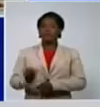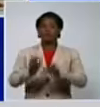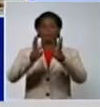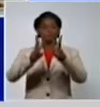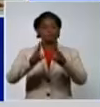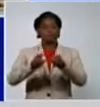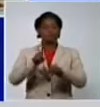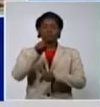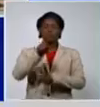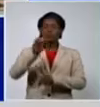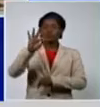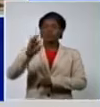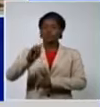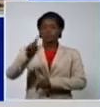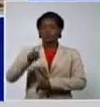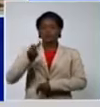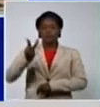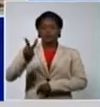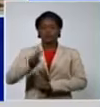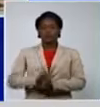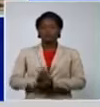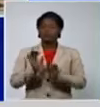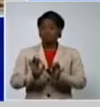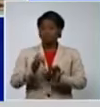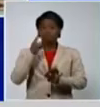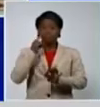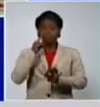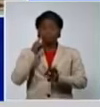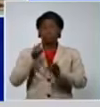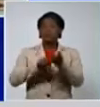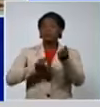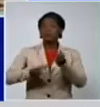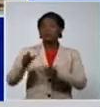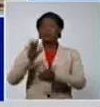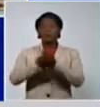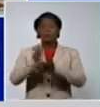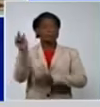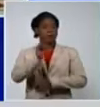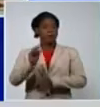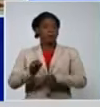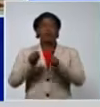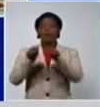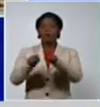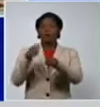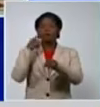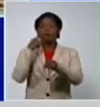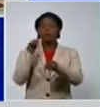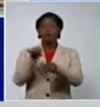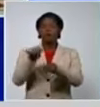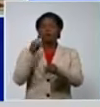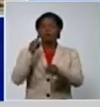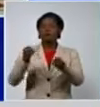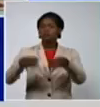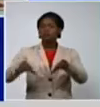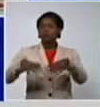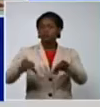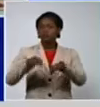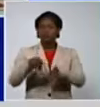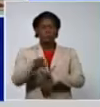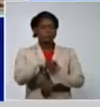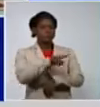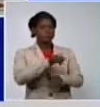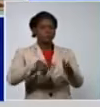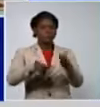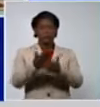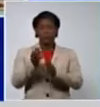180,2. Pero fíjense que Mayabeque se posiciona con el comportamiento que ha tenido en los últimos días